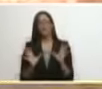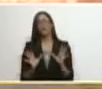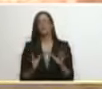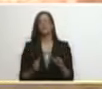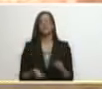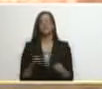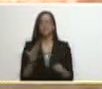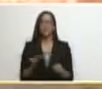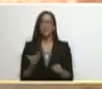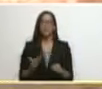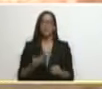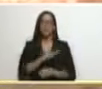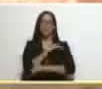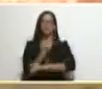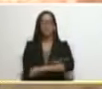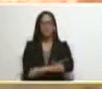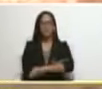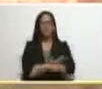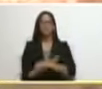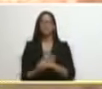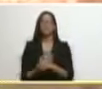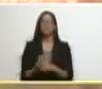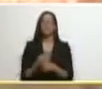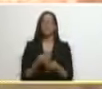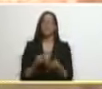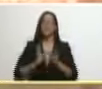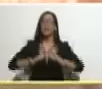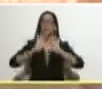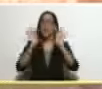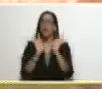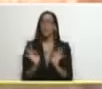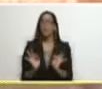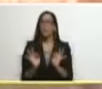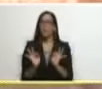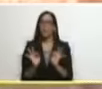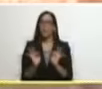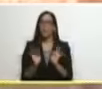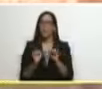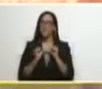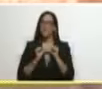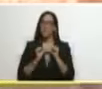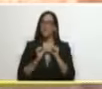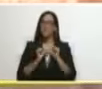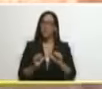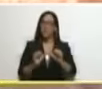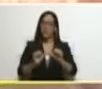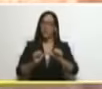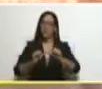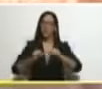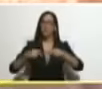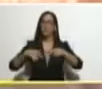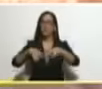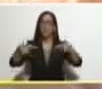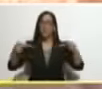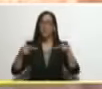inexorable y contundente el carácter írrito del laudo arbitral de